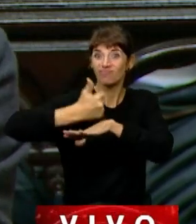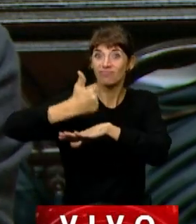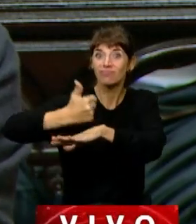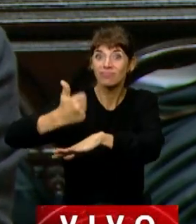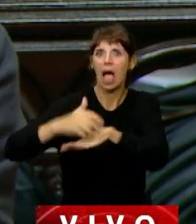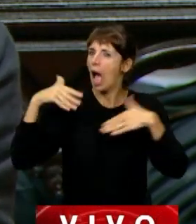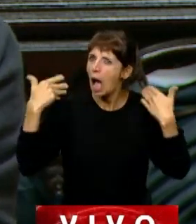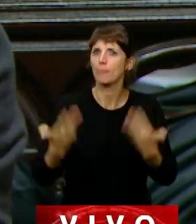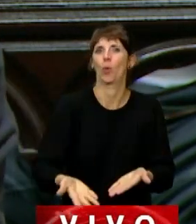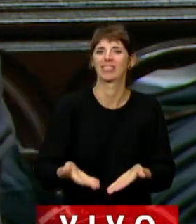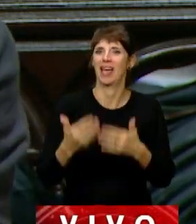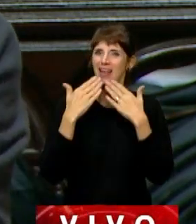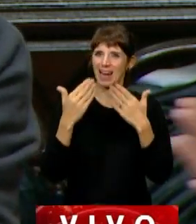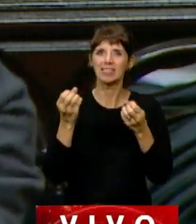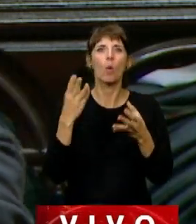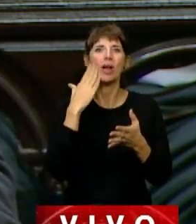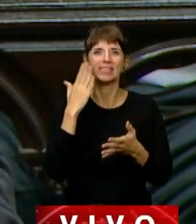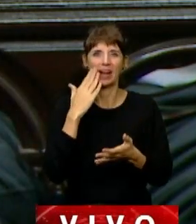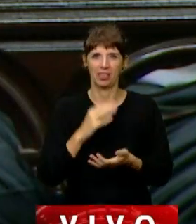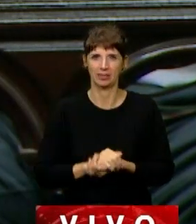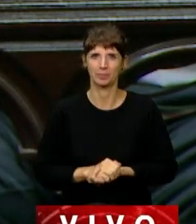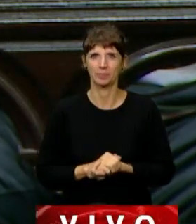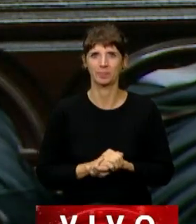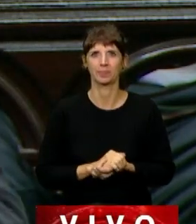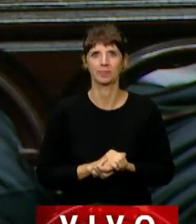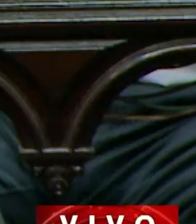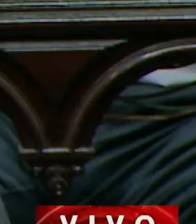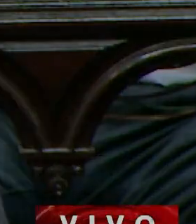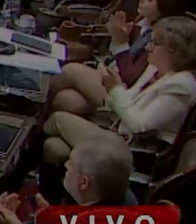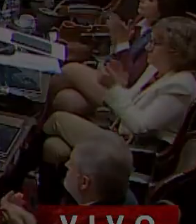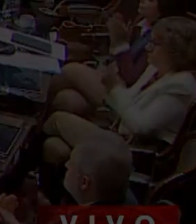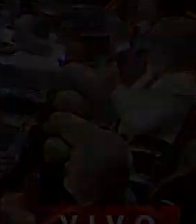provechosas. Gracias, buenas tardes. Gracias, diputado.